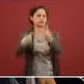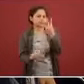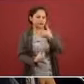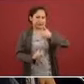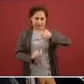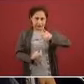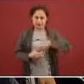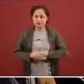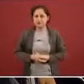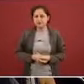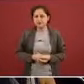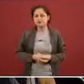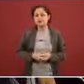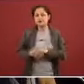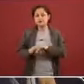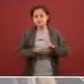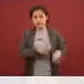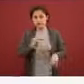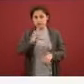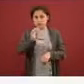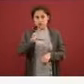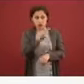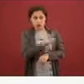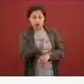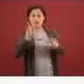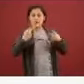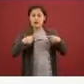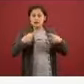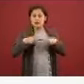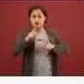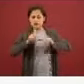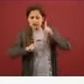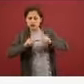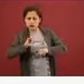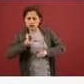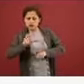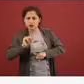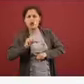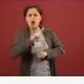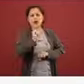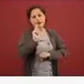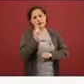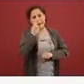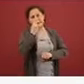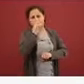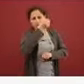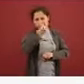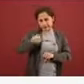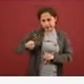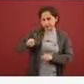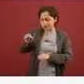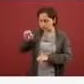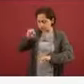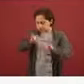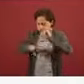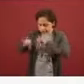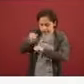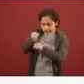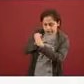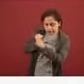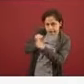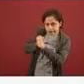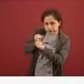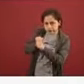En los casos sospechosos es donde se hacen los estudios de laboratorio para identificar si se tiene o no infección por el